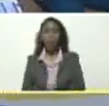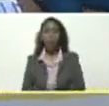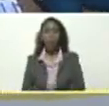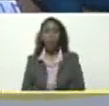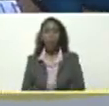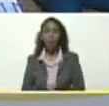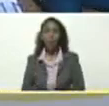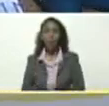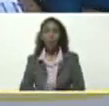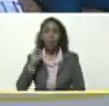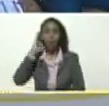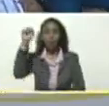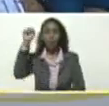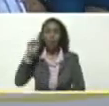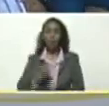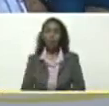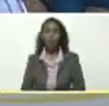Venceremos.